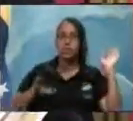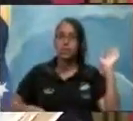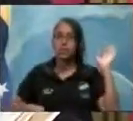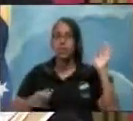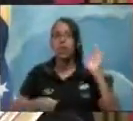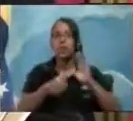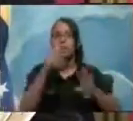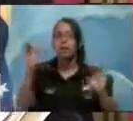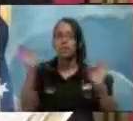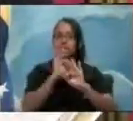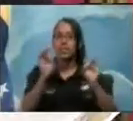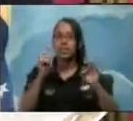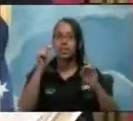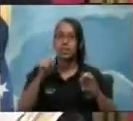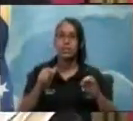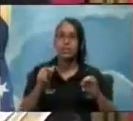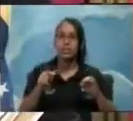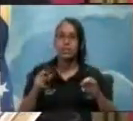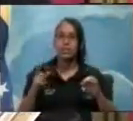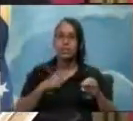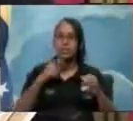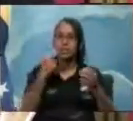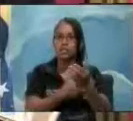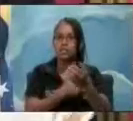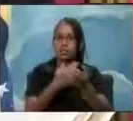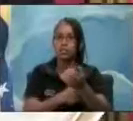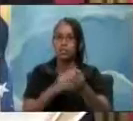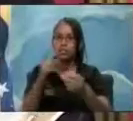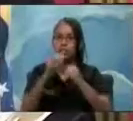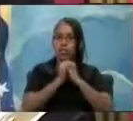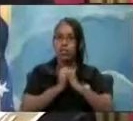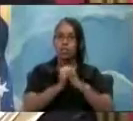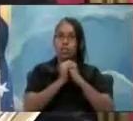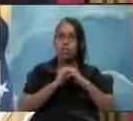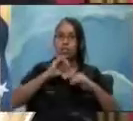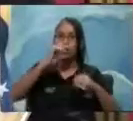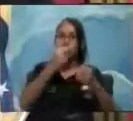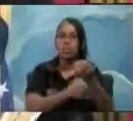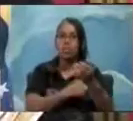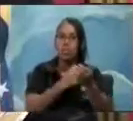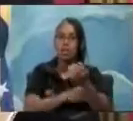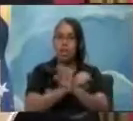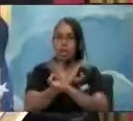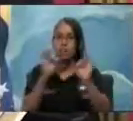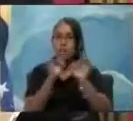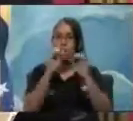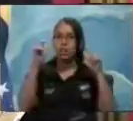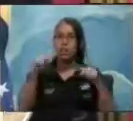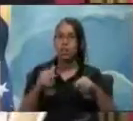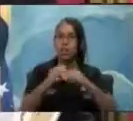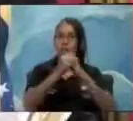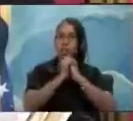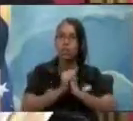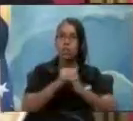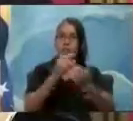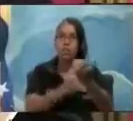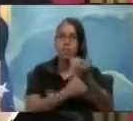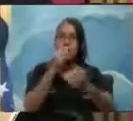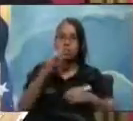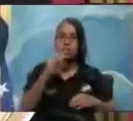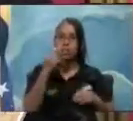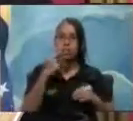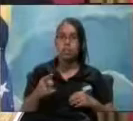más nadie. Aquí no adoramos al hermano Puerta, no adoramos al hermano Juan Van, no adoramos a nadie. Aquí adoramos, el hermano Puerta siempre dice